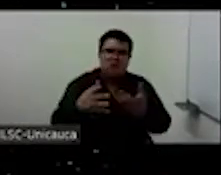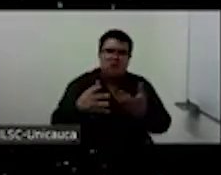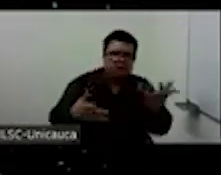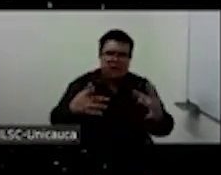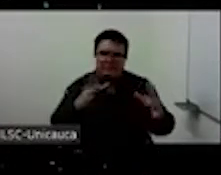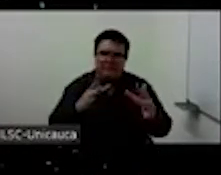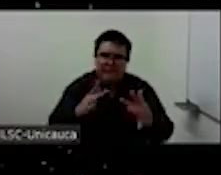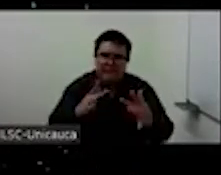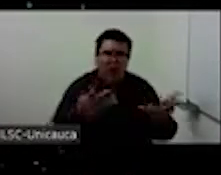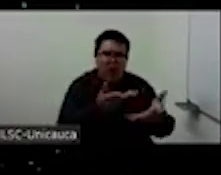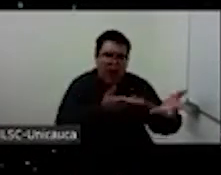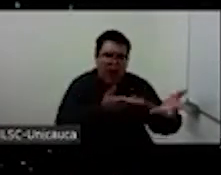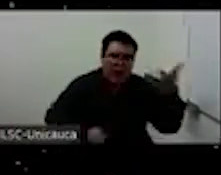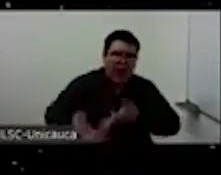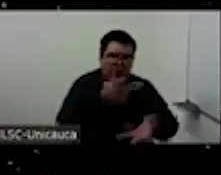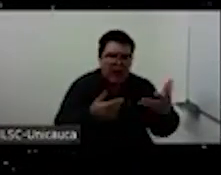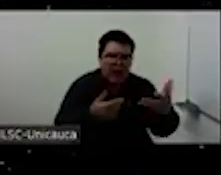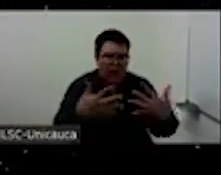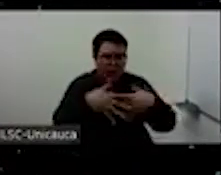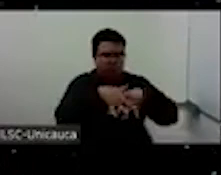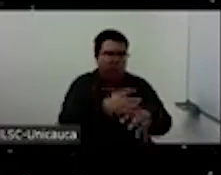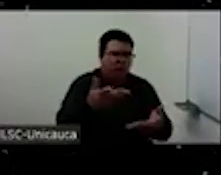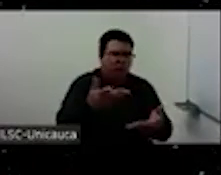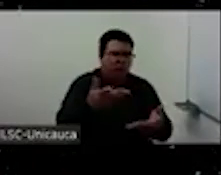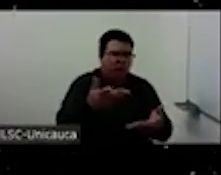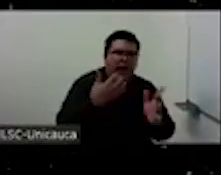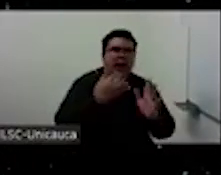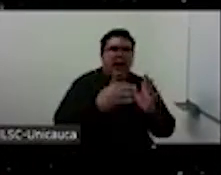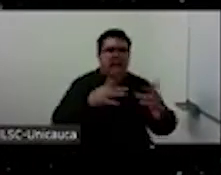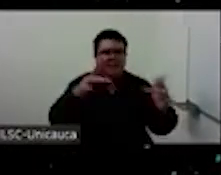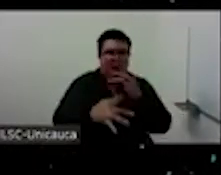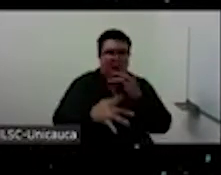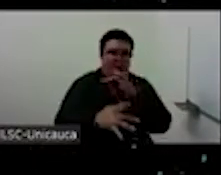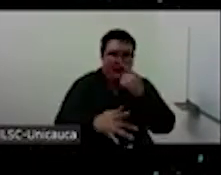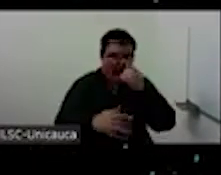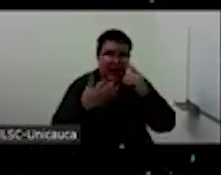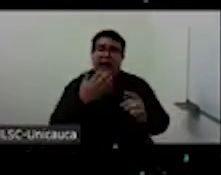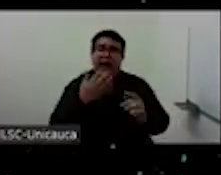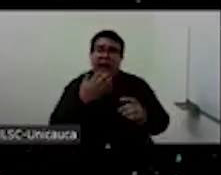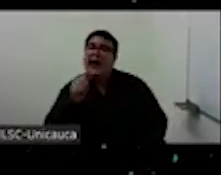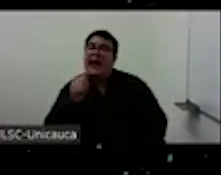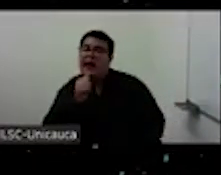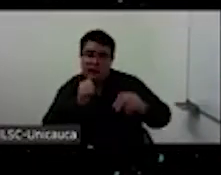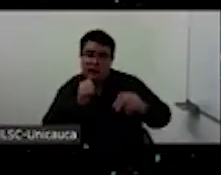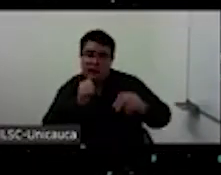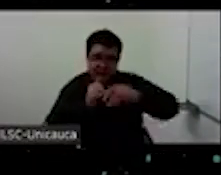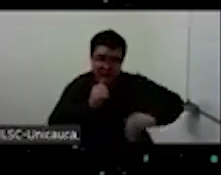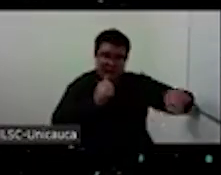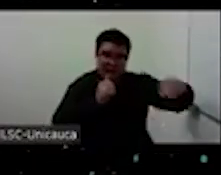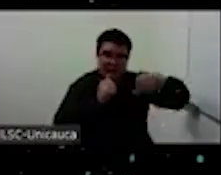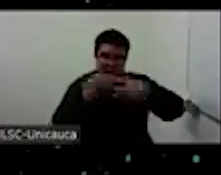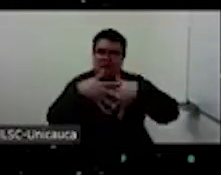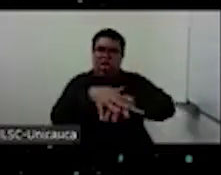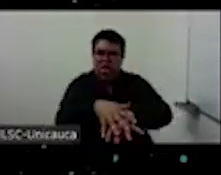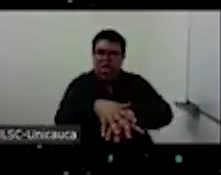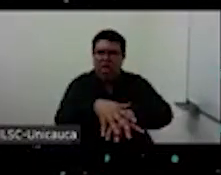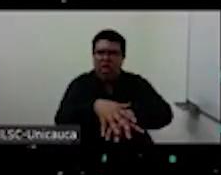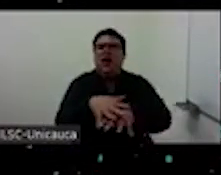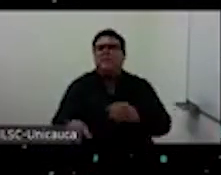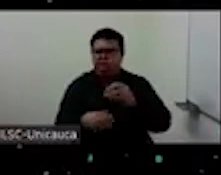los complementos opuestos, como es el caso del agua y de la tierra. Asimismo, como figuras